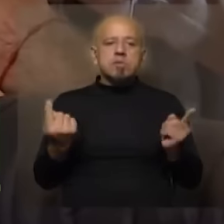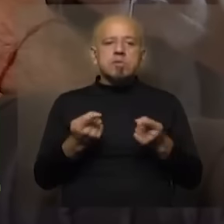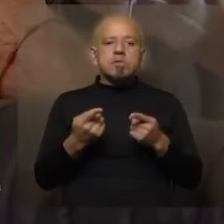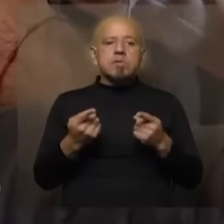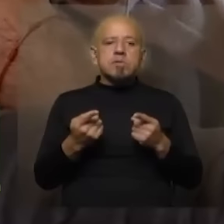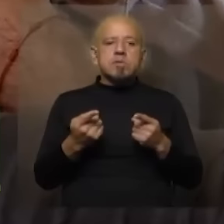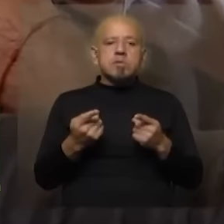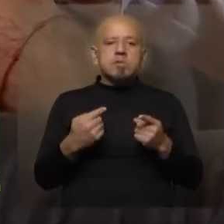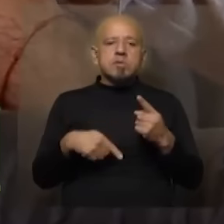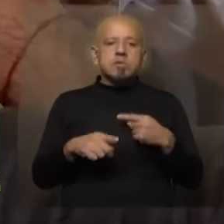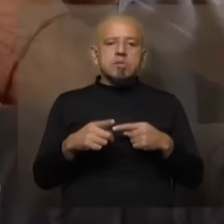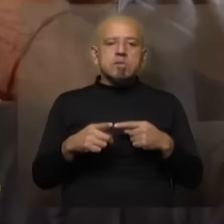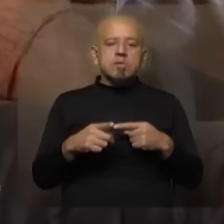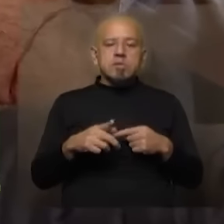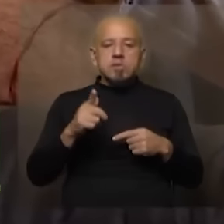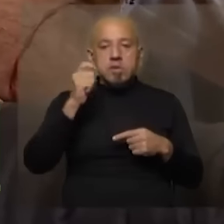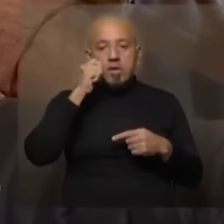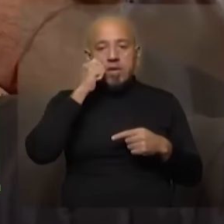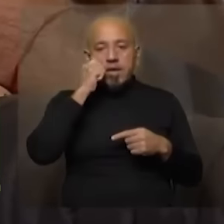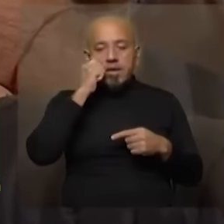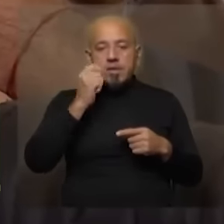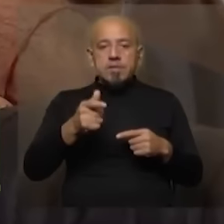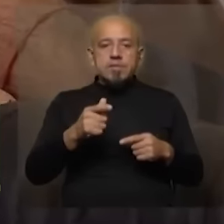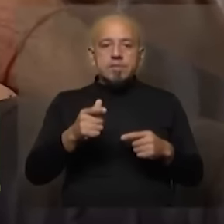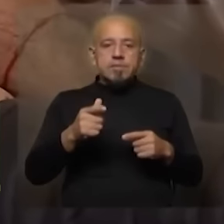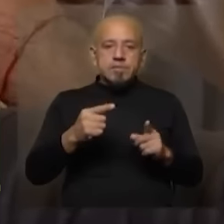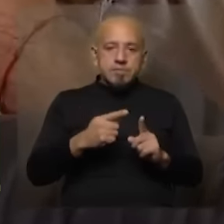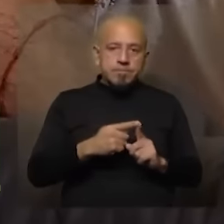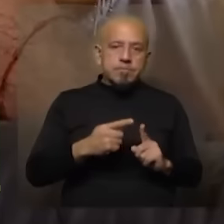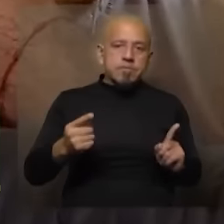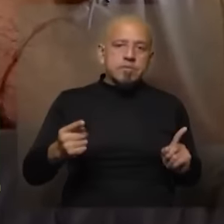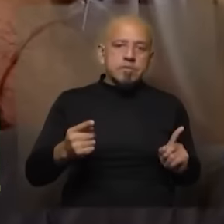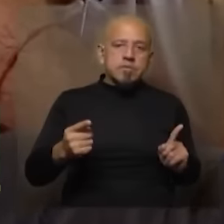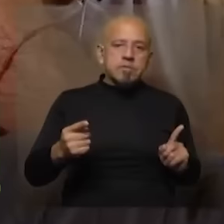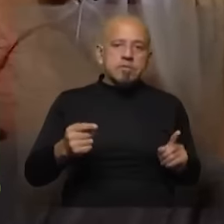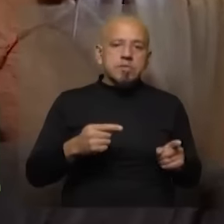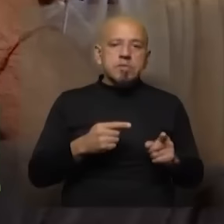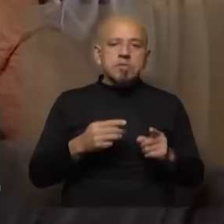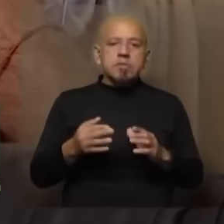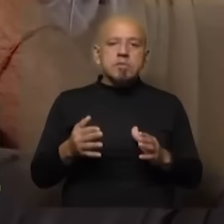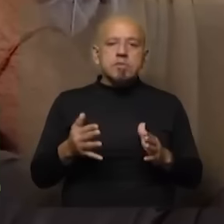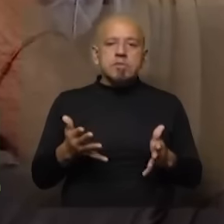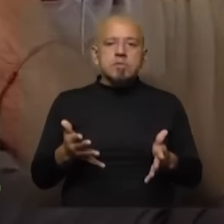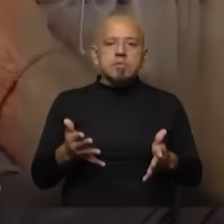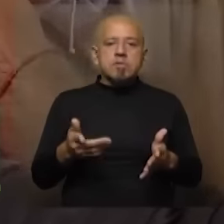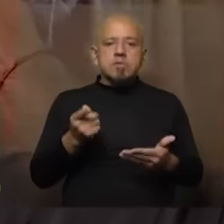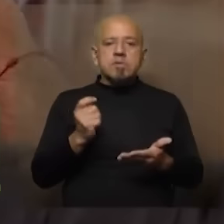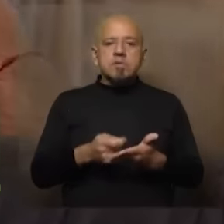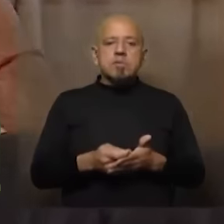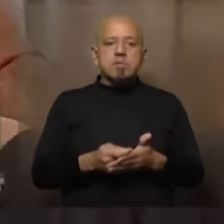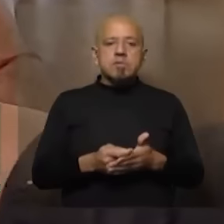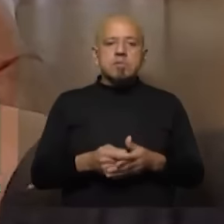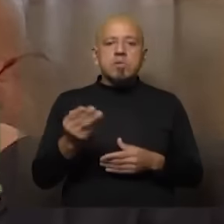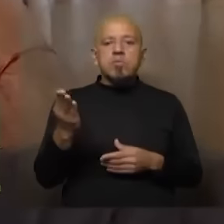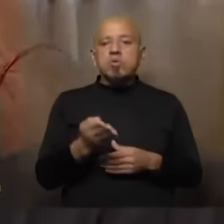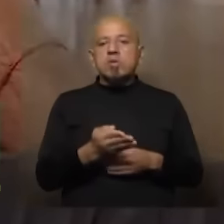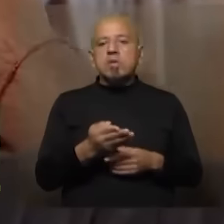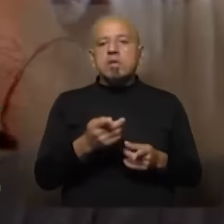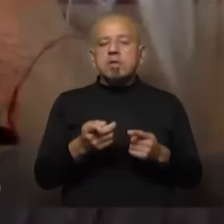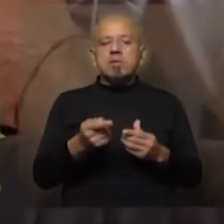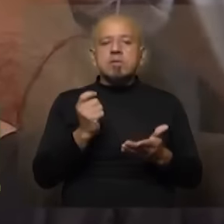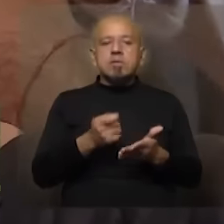horaria, etaria. Después tenemos el pasaje del pago de tasas moderadoras a las personas